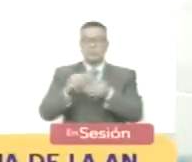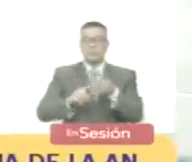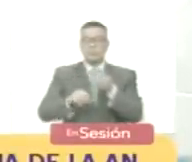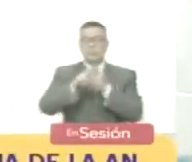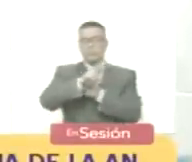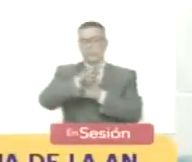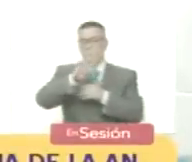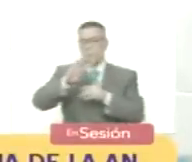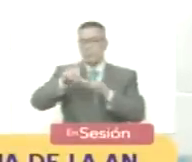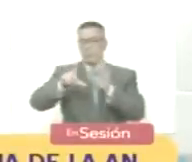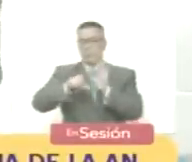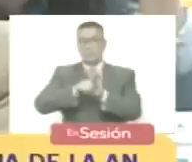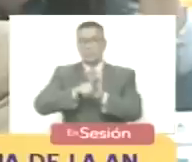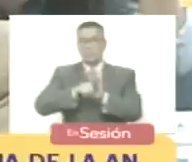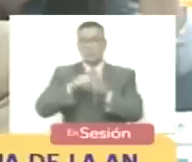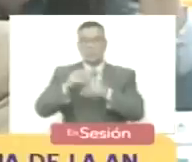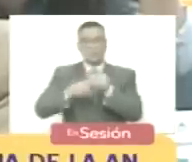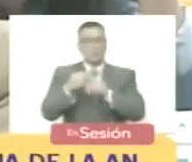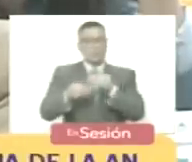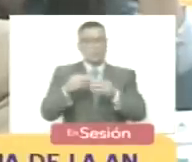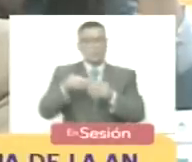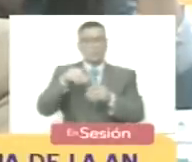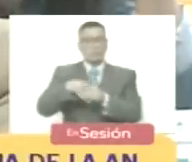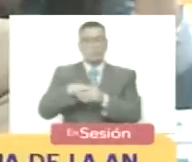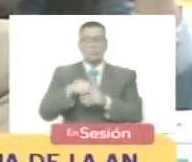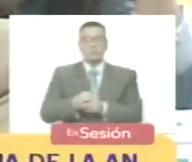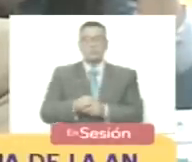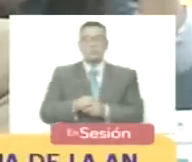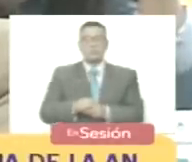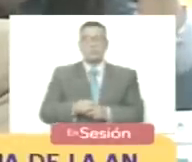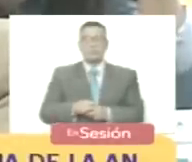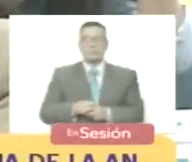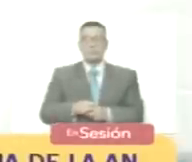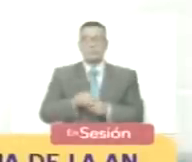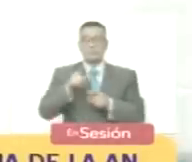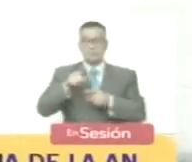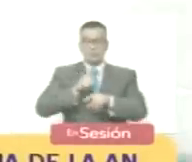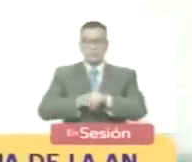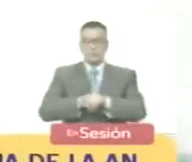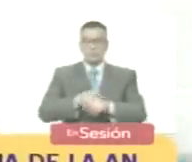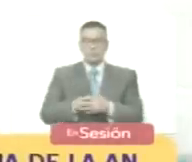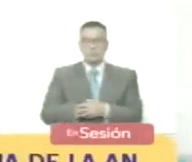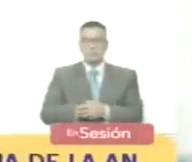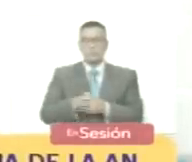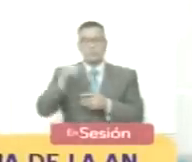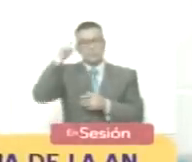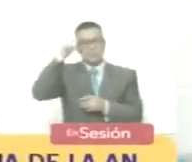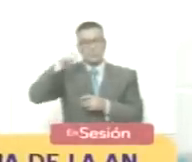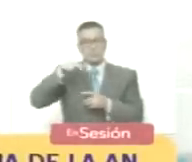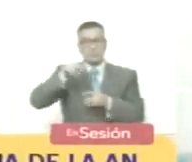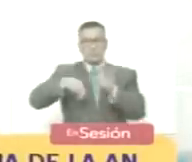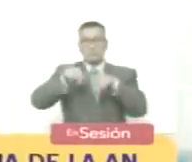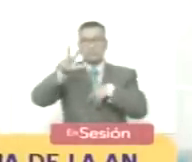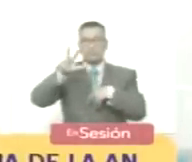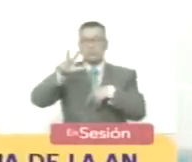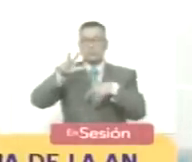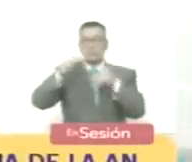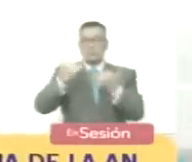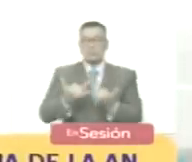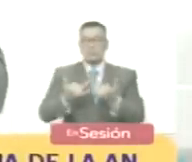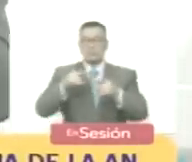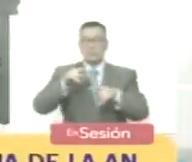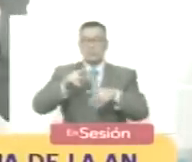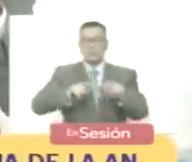24 leyes que debían ser sancionadas en este periodo. Al día de hoy, 13 leyes ya han sido sancionadas,